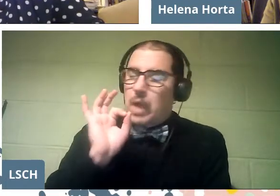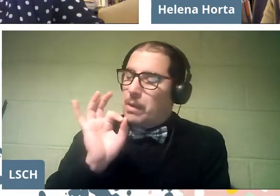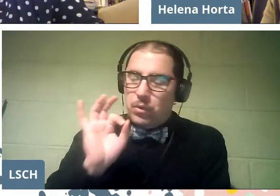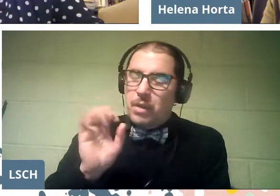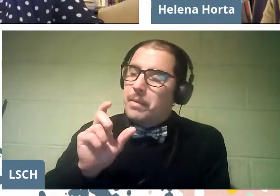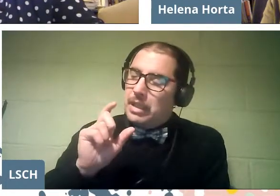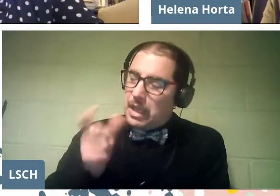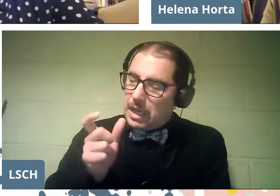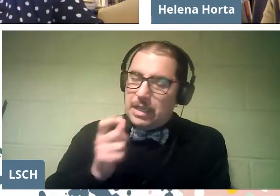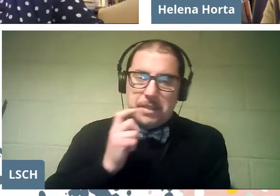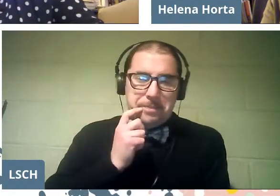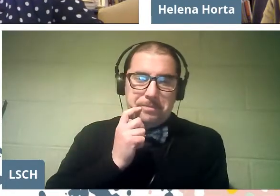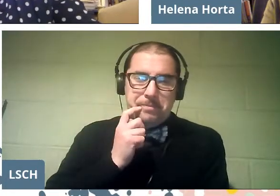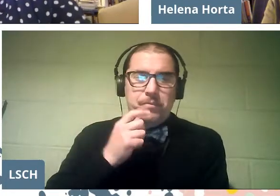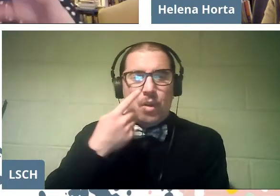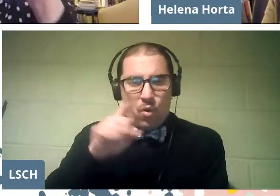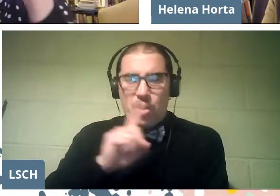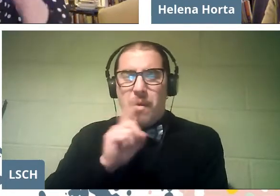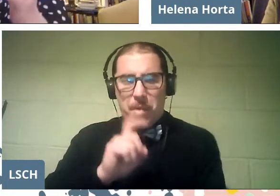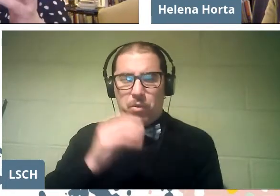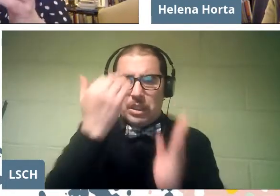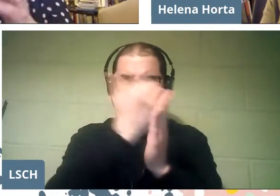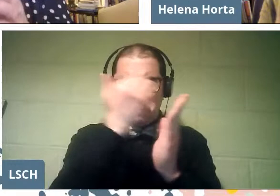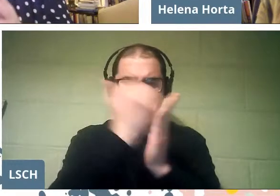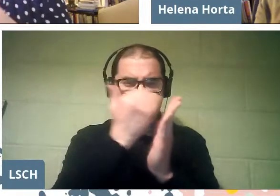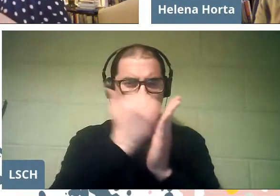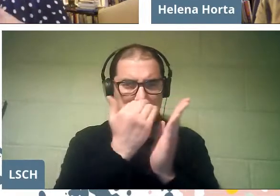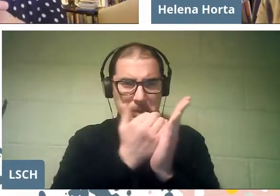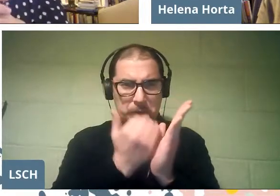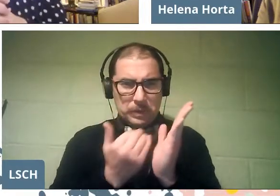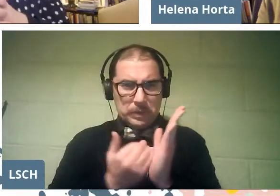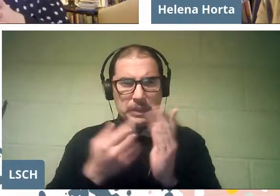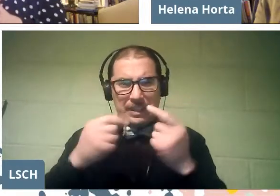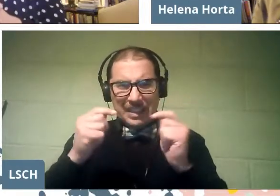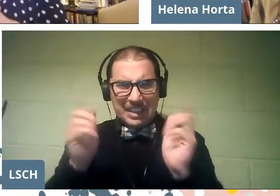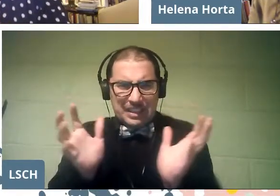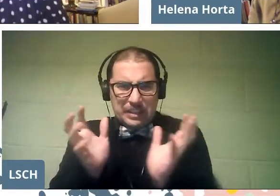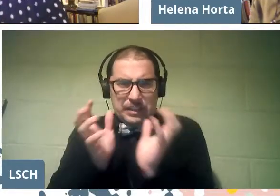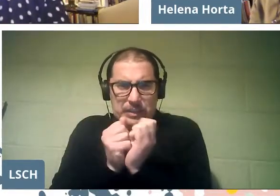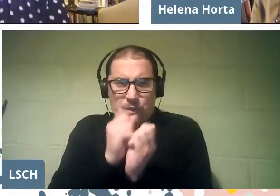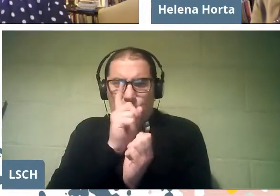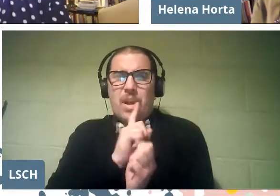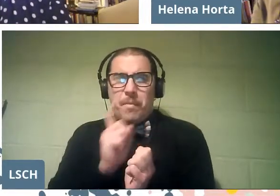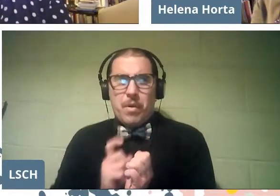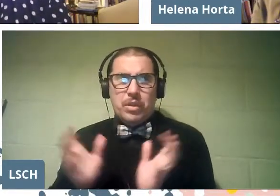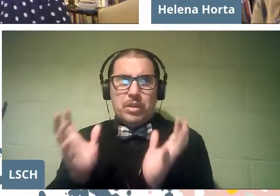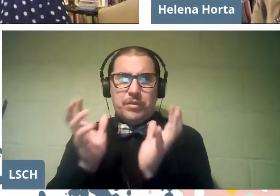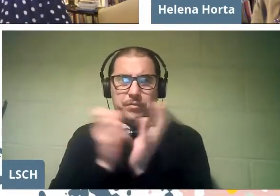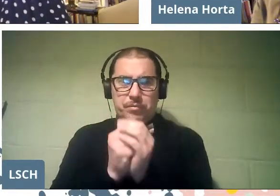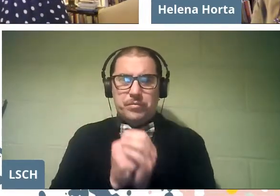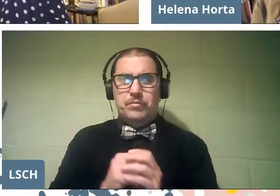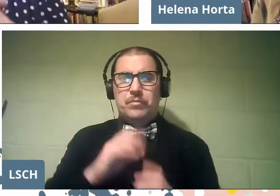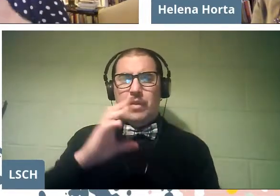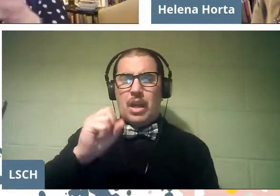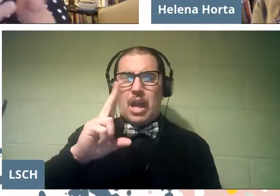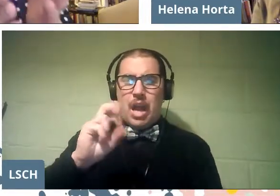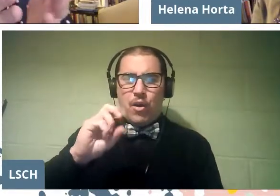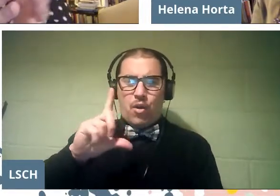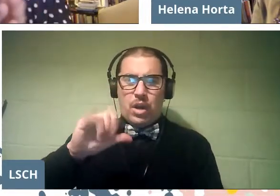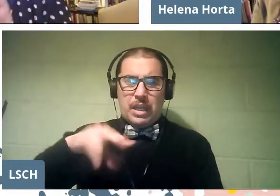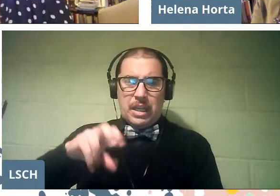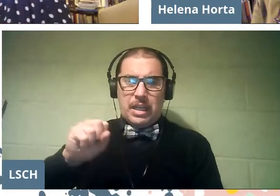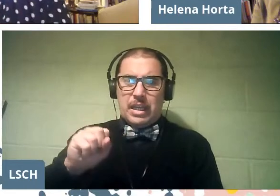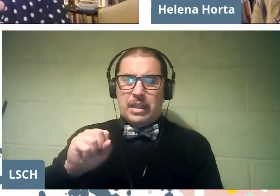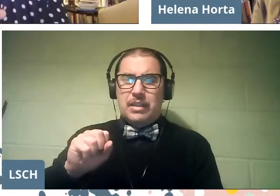Absolutamente. Mira, aquí varias preguntas que podríamos englobar. Carolina Aliaga pregunta, bueno, te